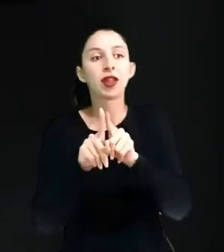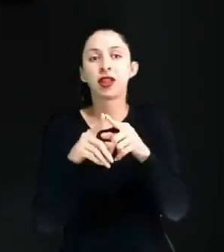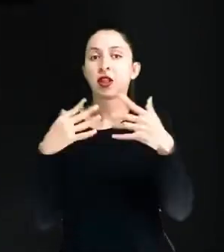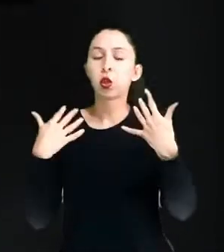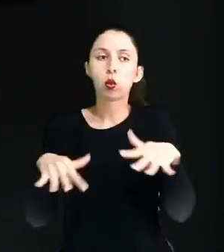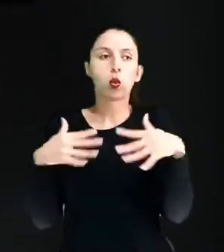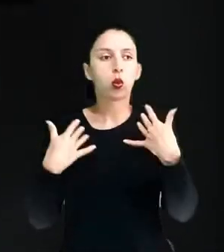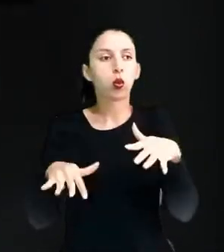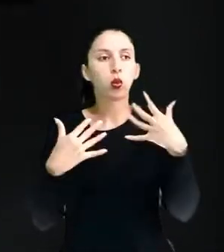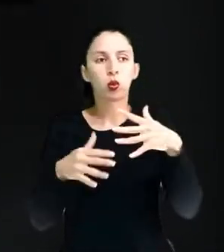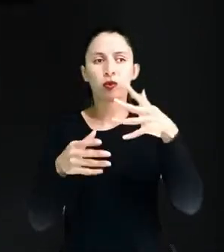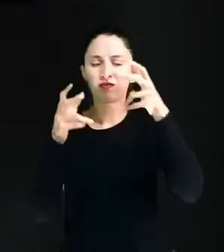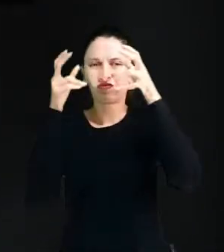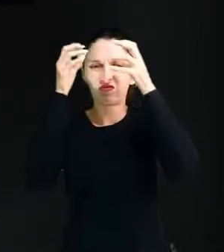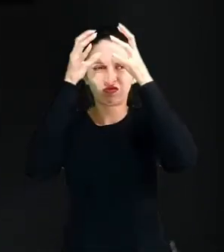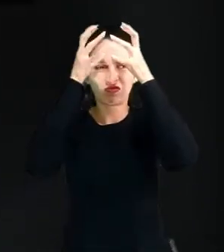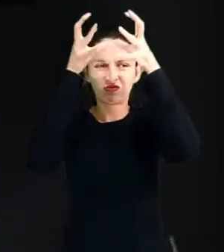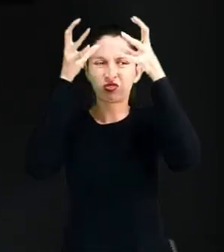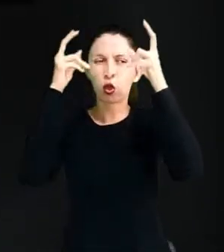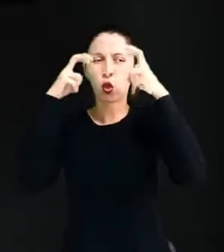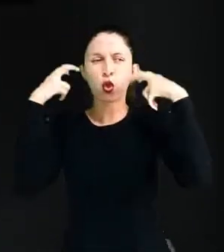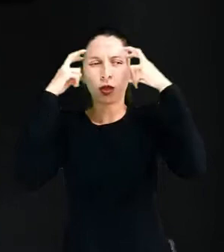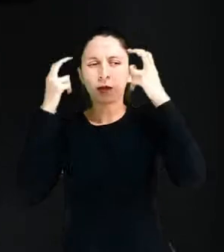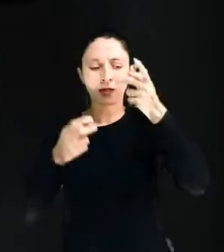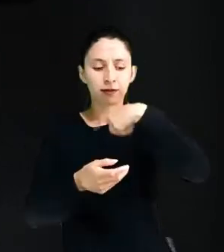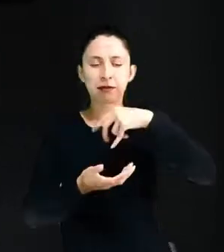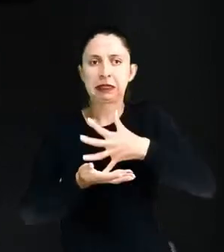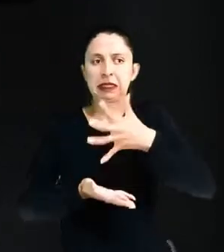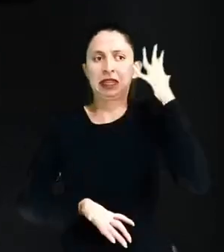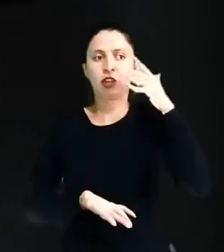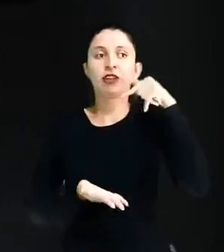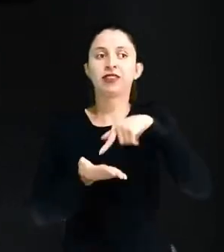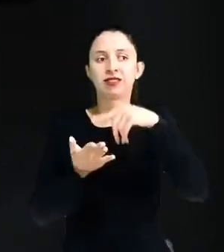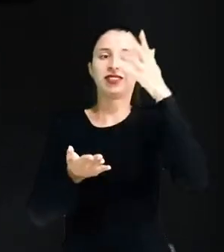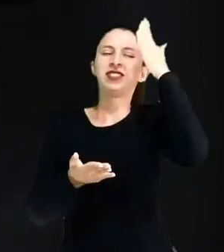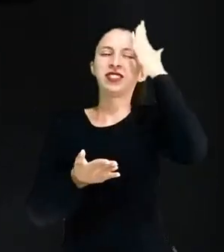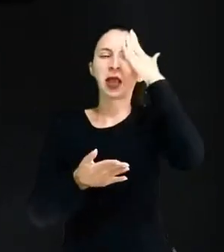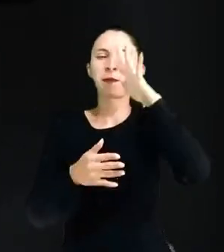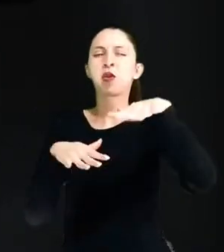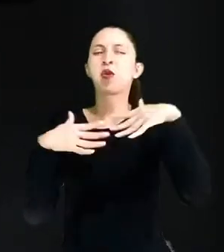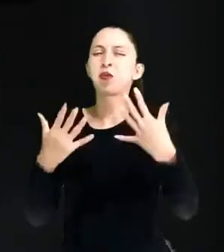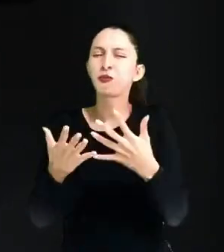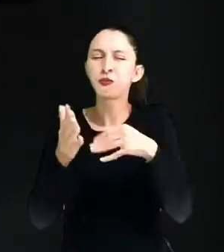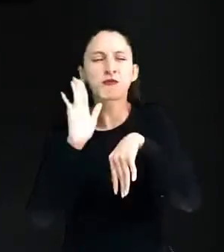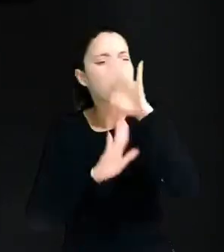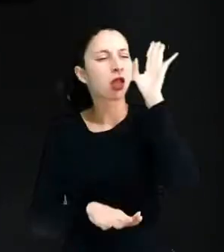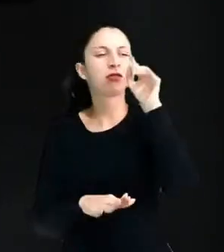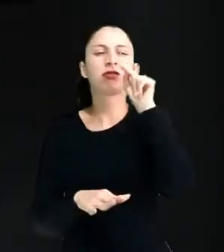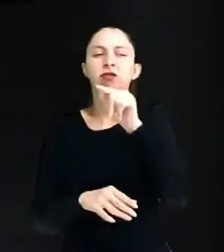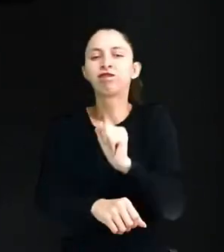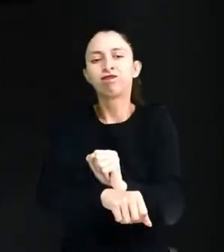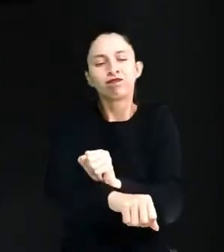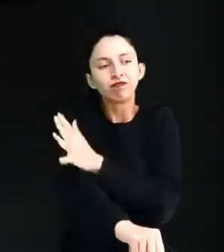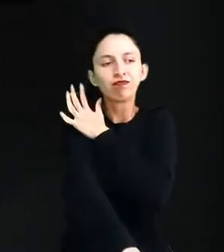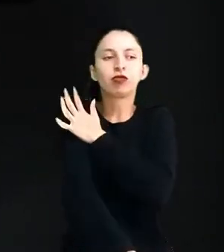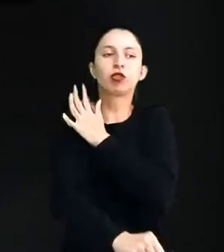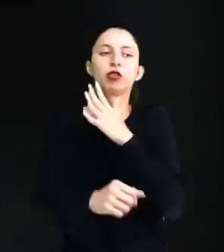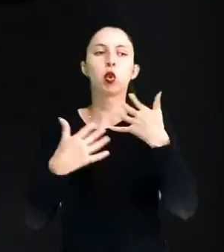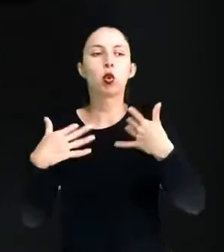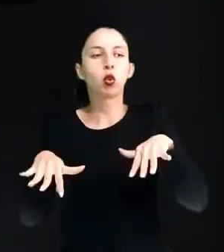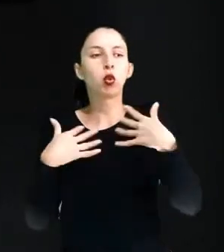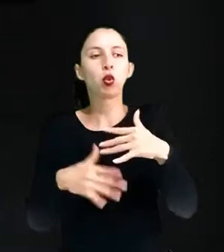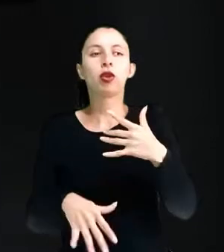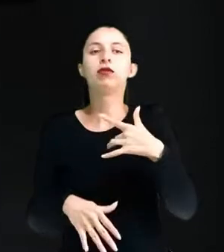mucho a poder ser mucho más sensibles, a poder nosotros comprender mejor